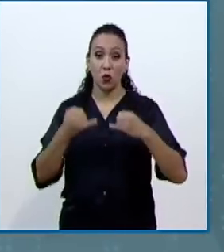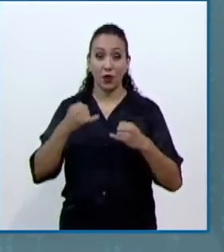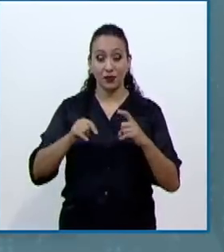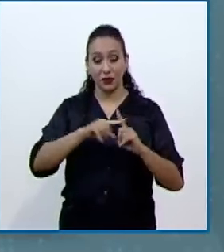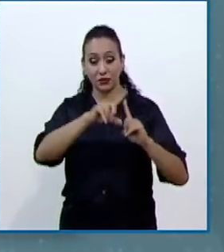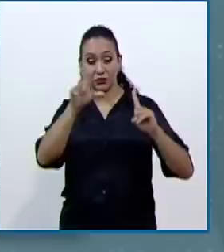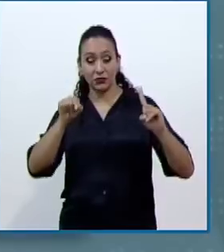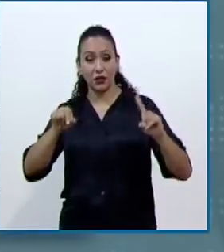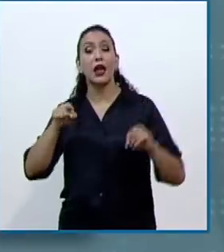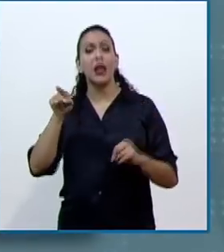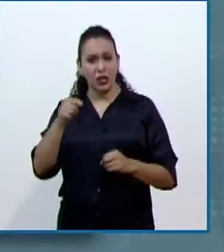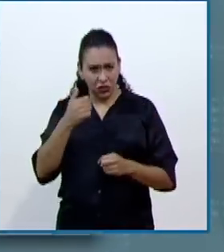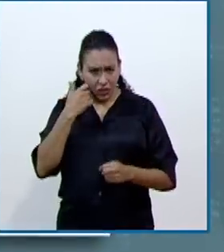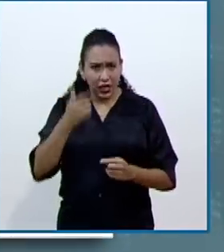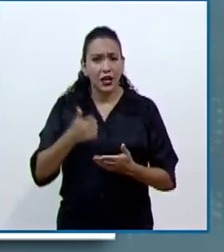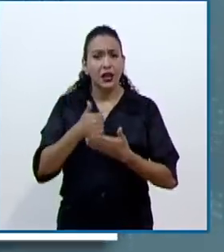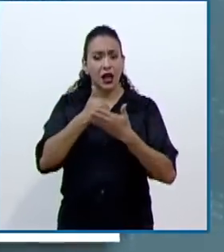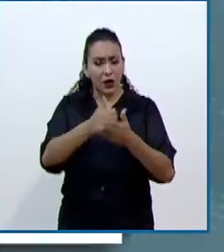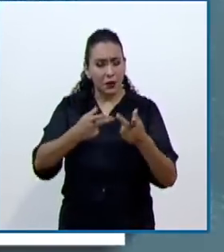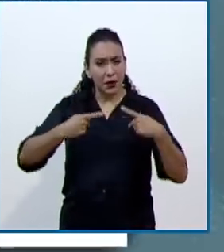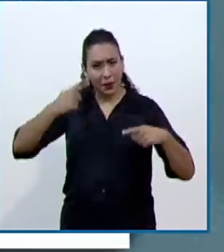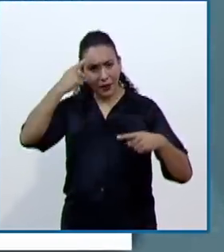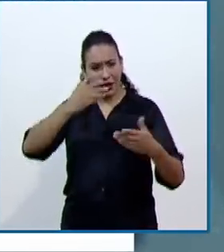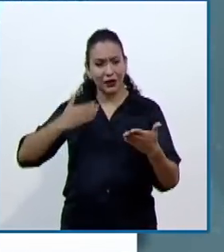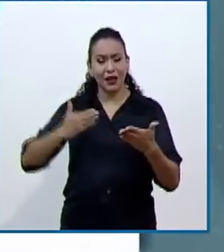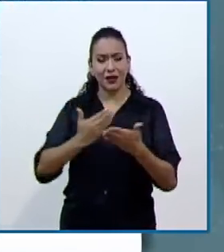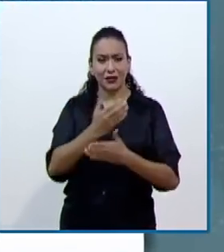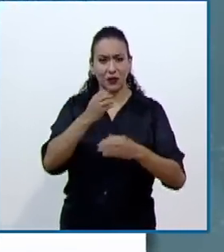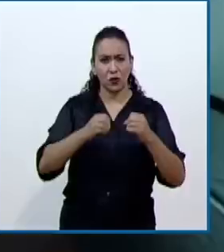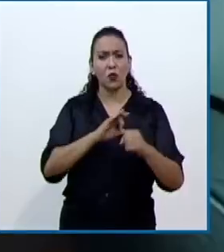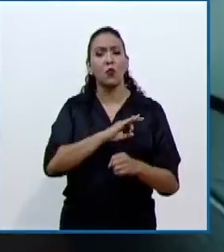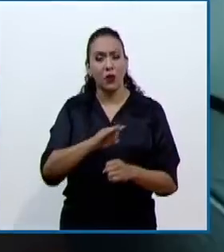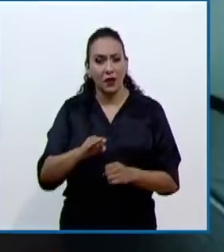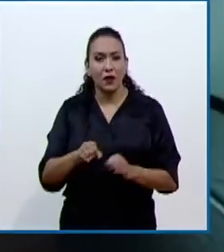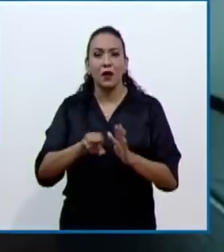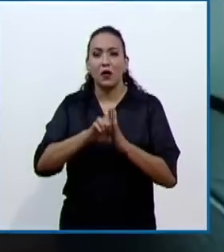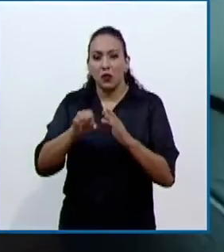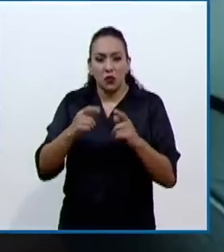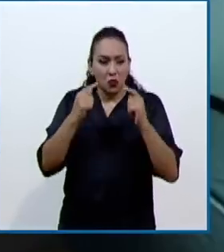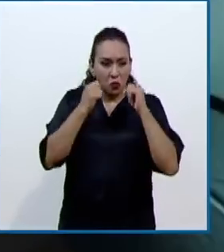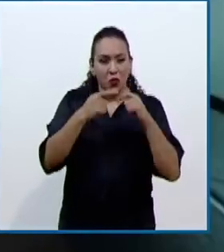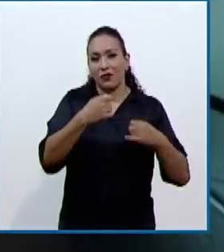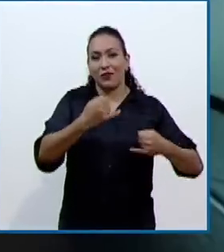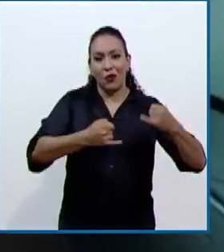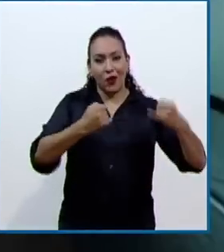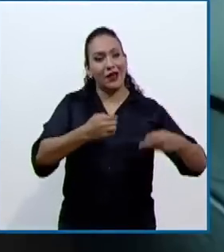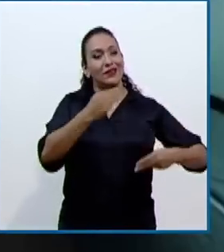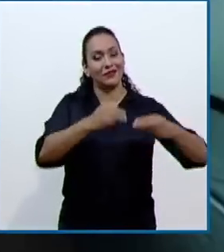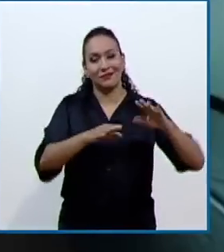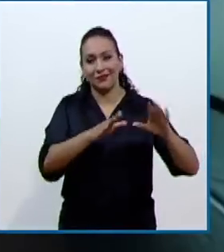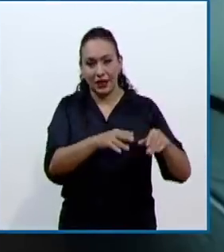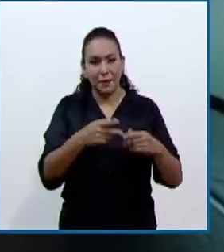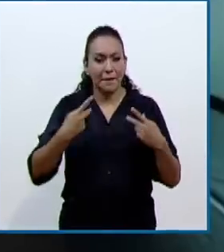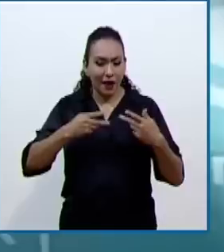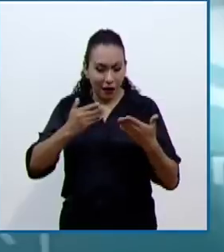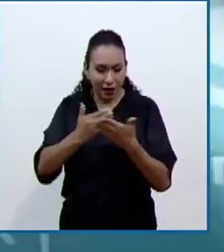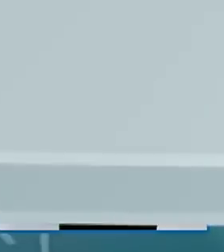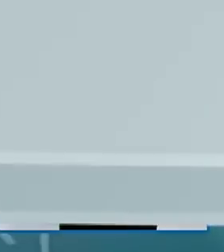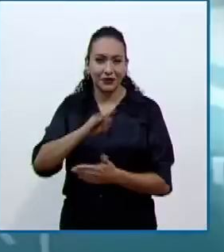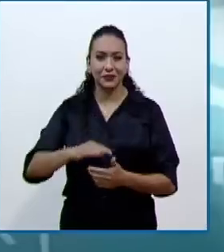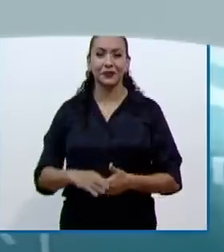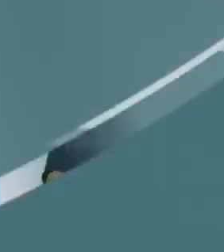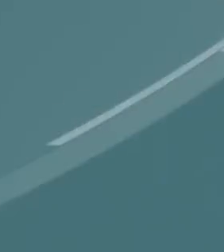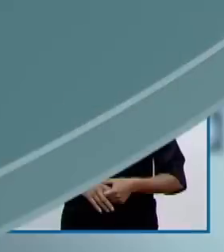en acercarse a la población a través de distintas actividades, independientes de su actividad jurisdiccional, como en la academia.